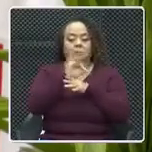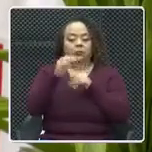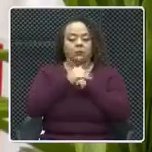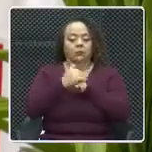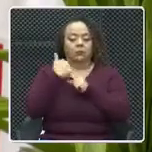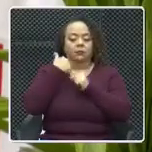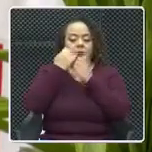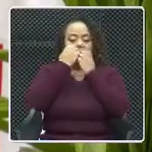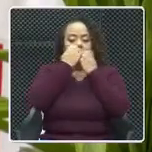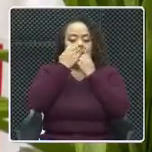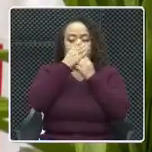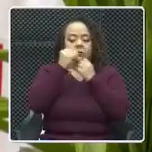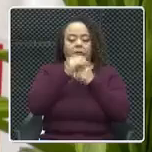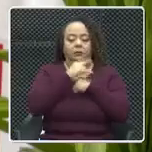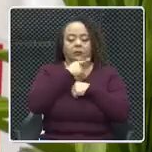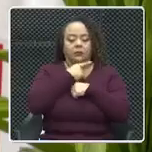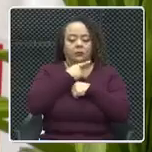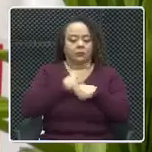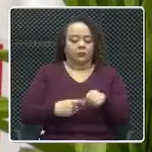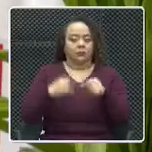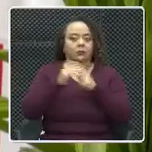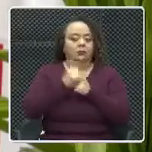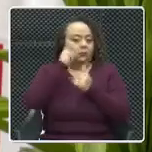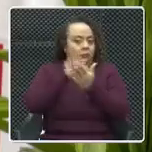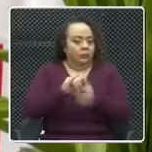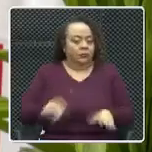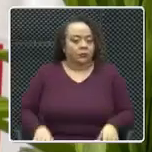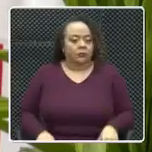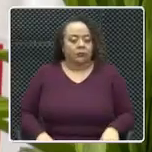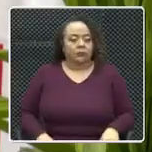presenta ansiedad y depresión por esto,